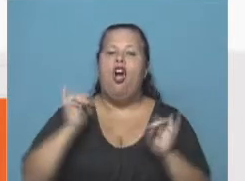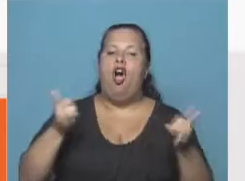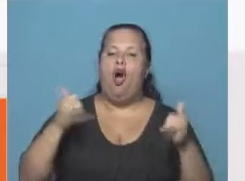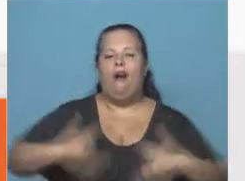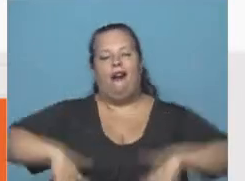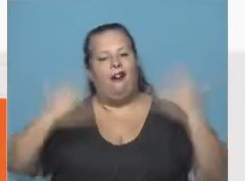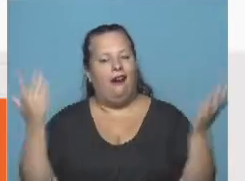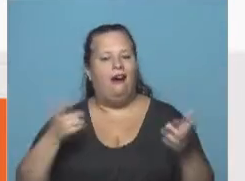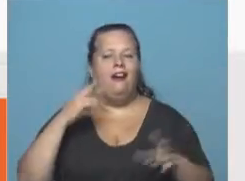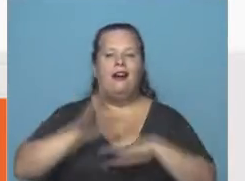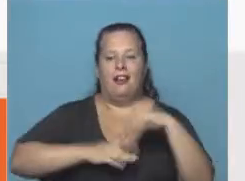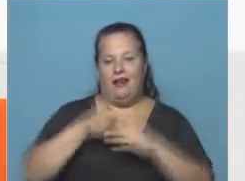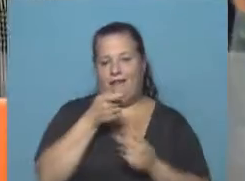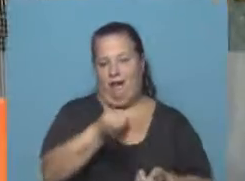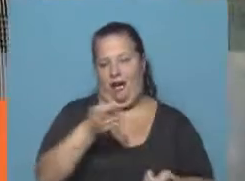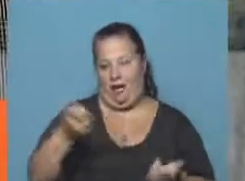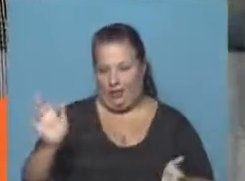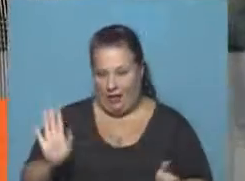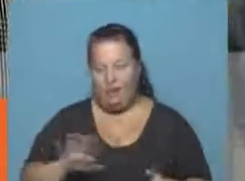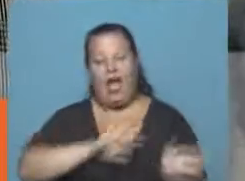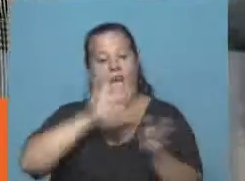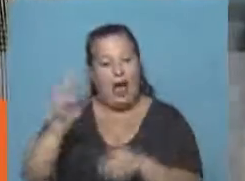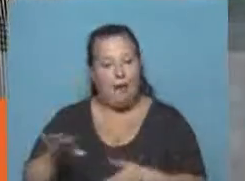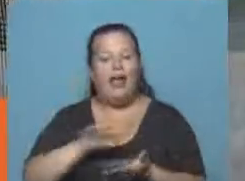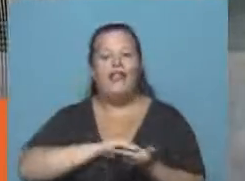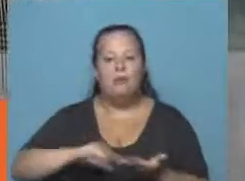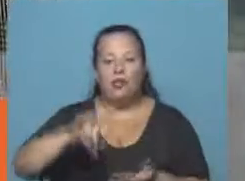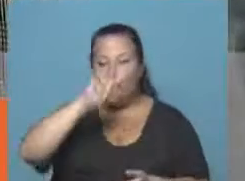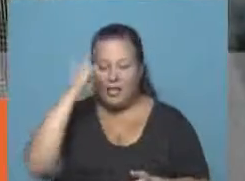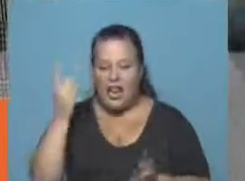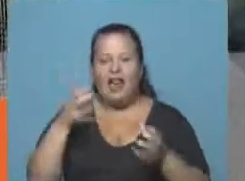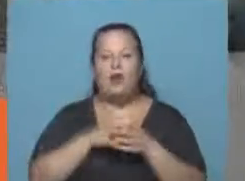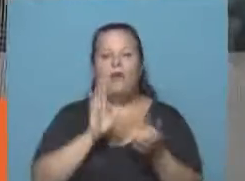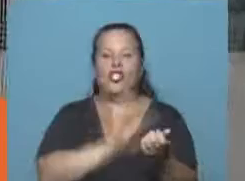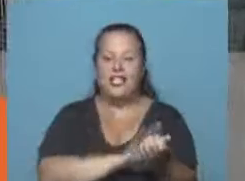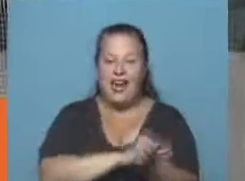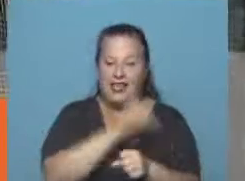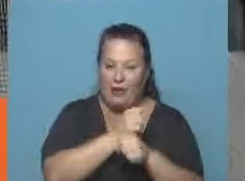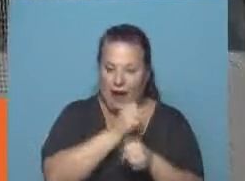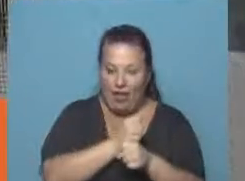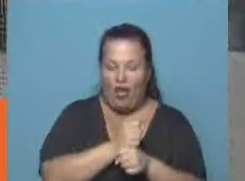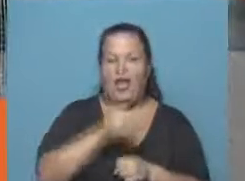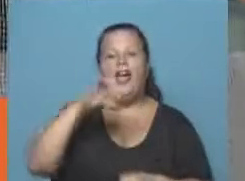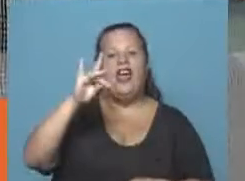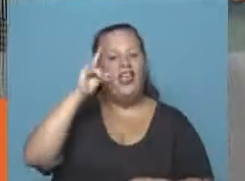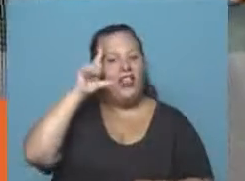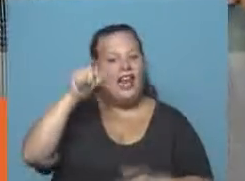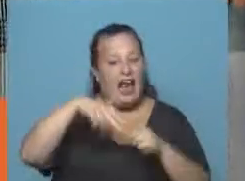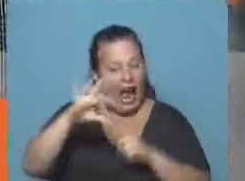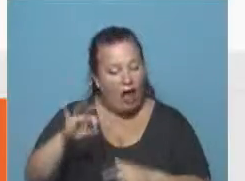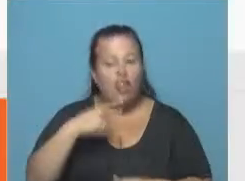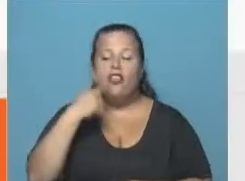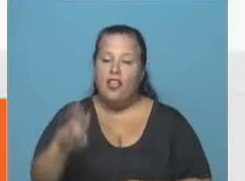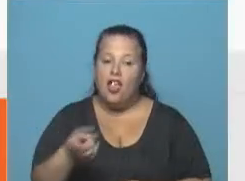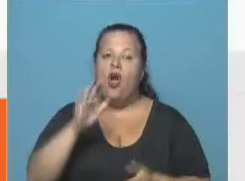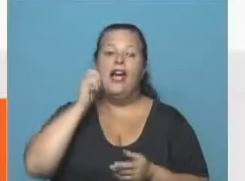mano de obra criminal por su parte el diputado nacional del frente de izquierda de los trabajadores nicolás del caño expresó